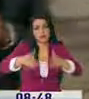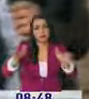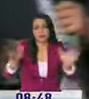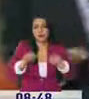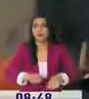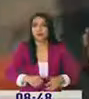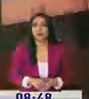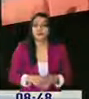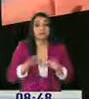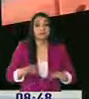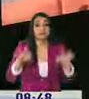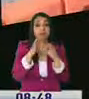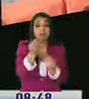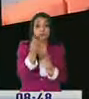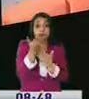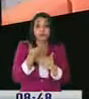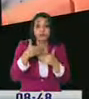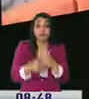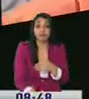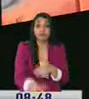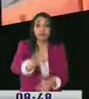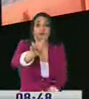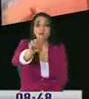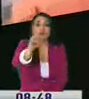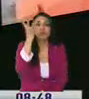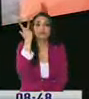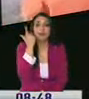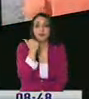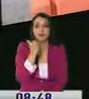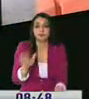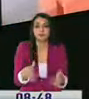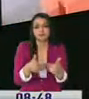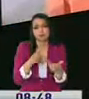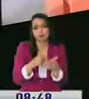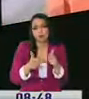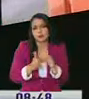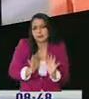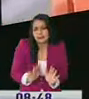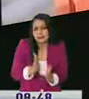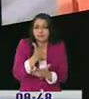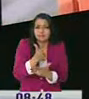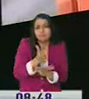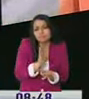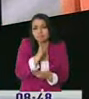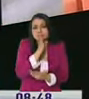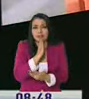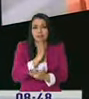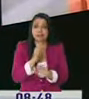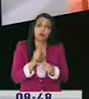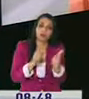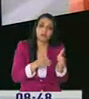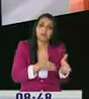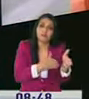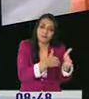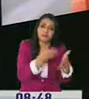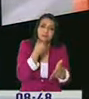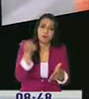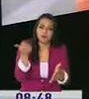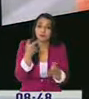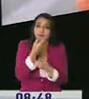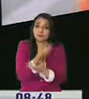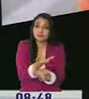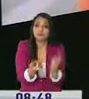habilitadas. Esa información es muy importante. Durante los próximos 21 días, evítese congestiones. Si puede utilizar vías alternas, sería muchísimo mejor. Esa es la